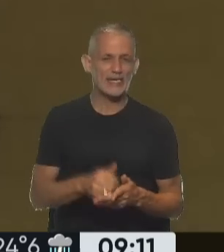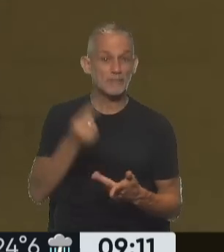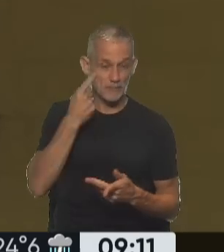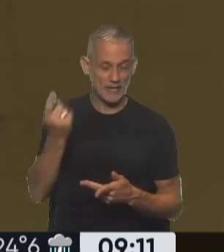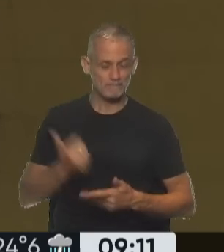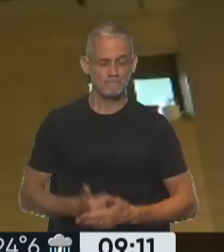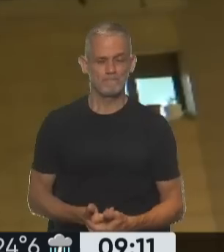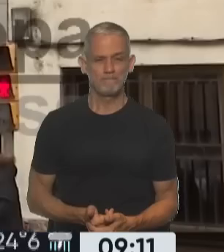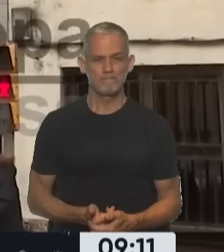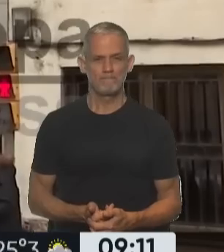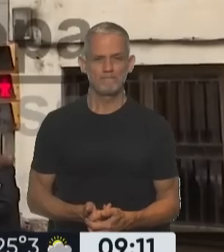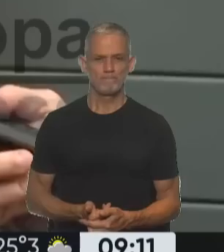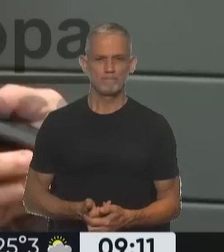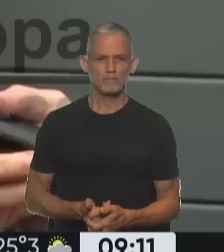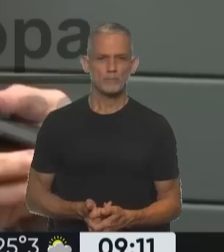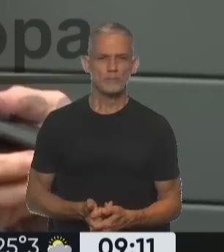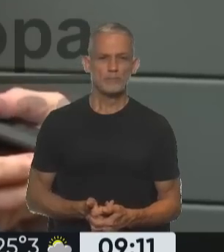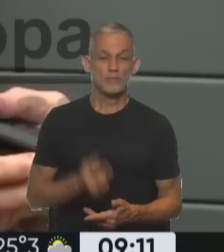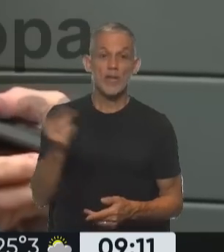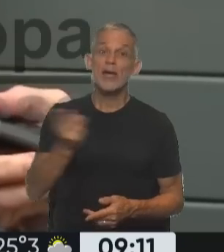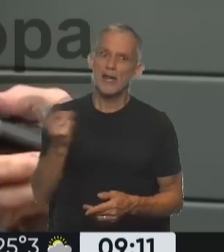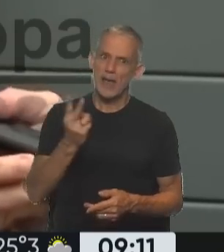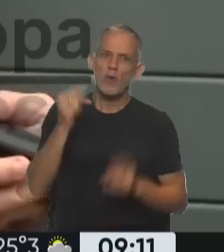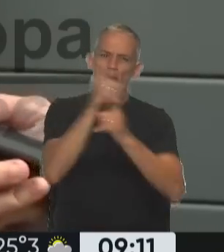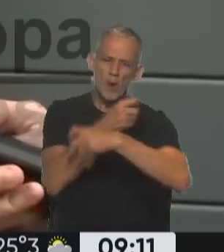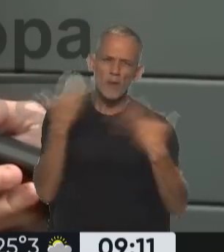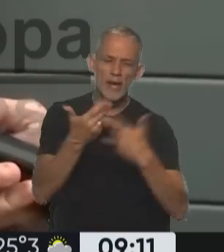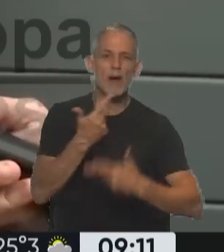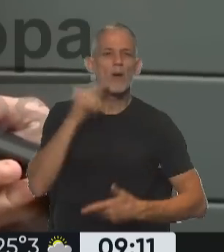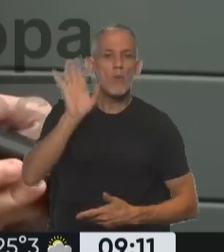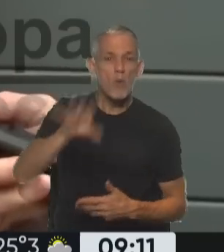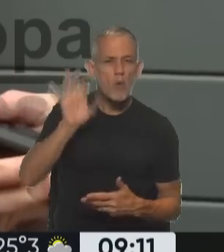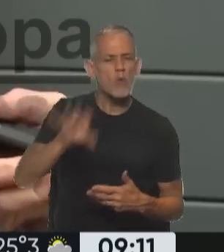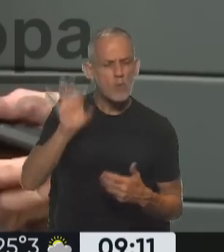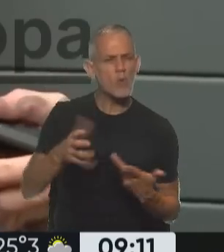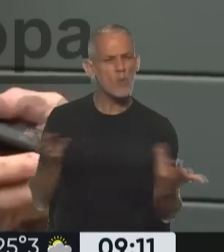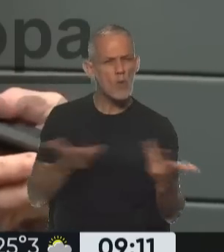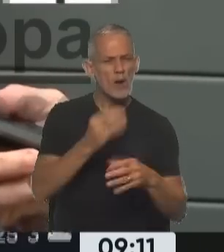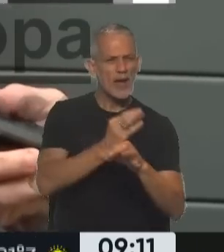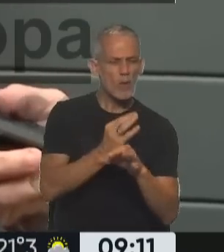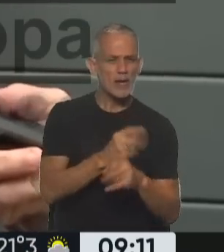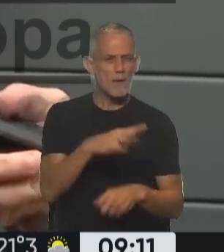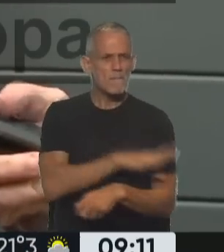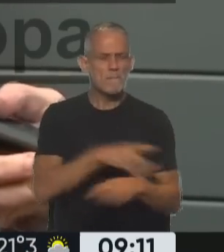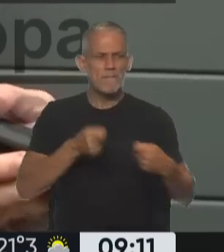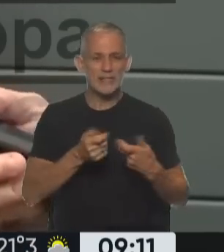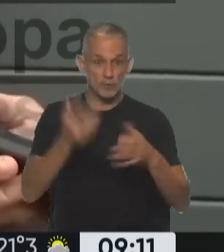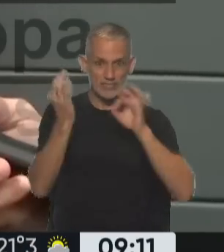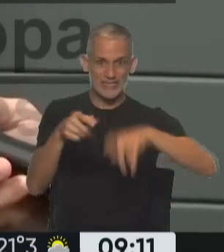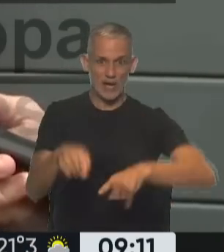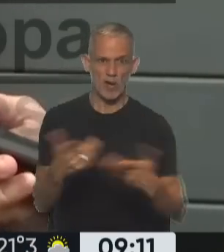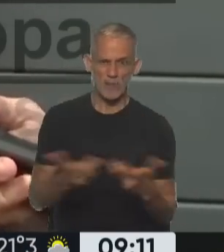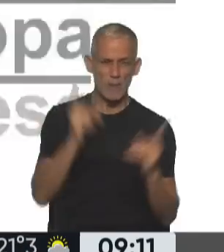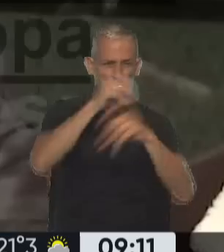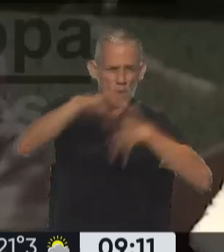allí en España. Ellas tenían problemas, estaban sufriendo de bullying, estaban con un poco de depresión también. Desde que llegaron aquí tenían problemas